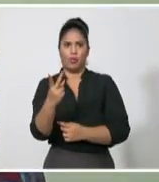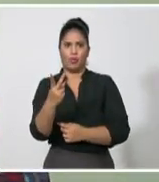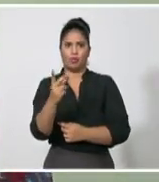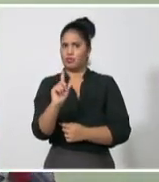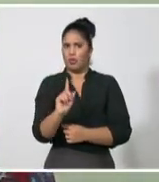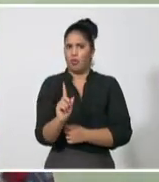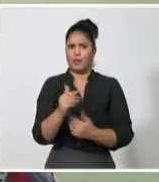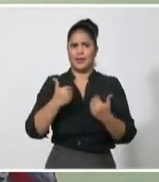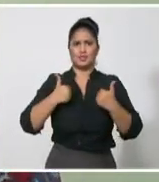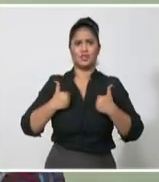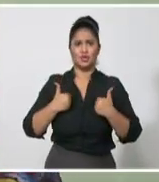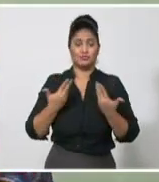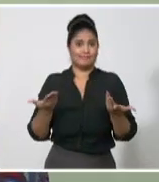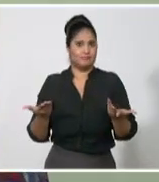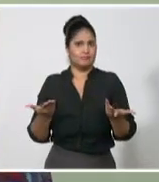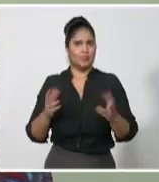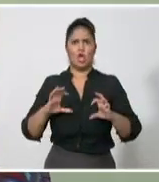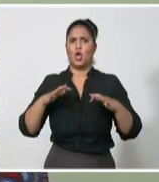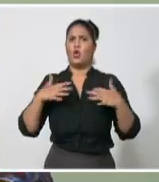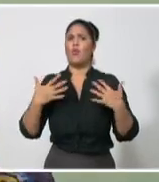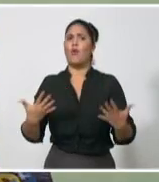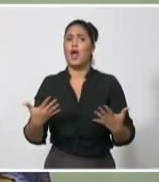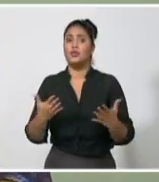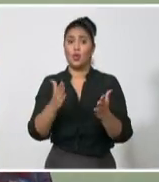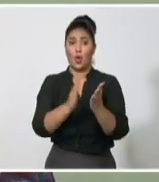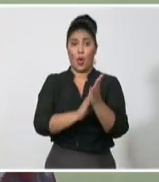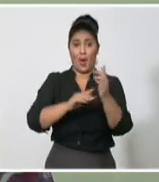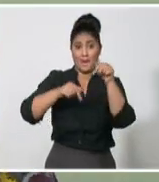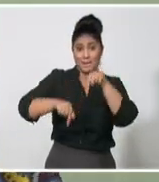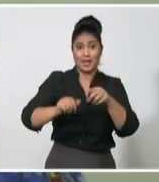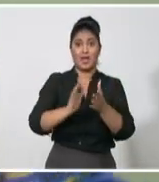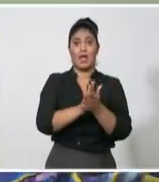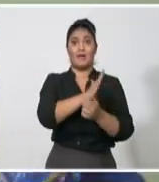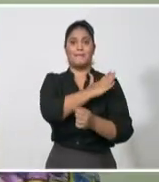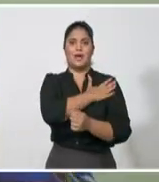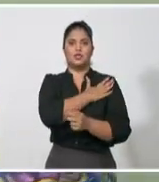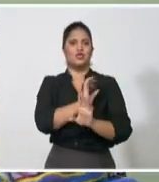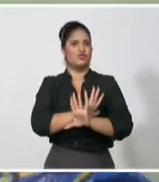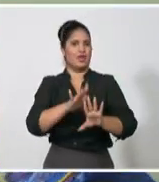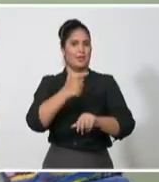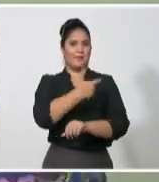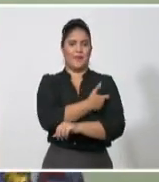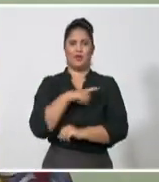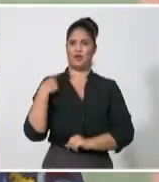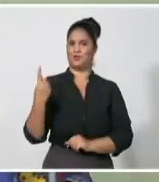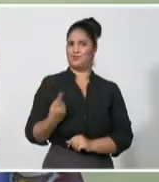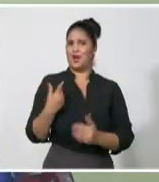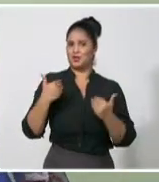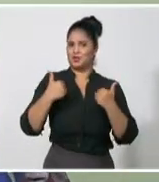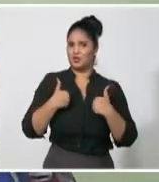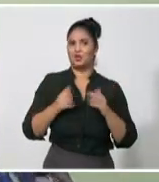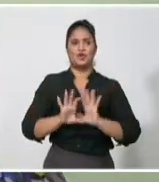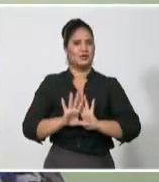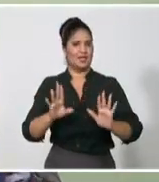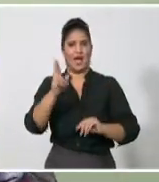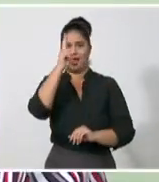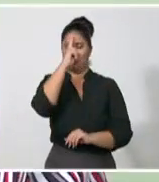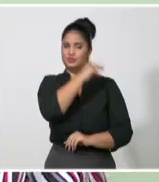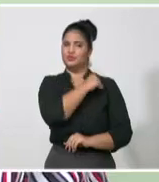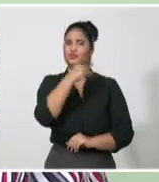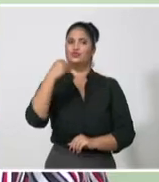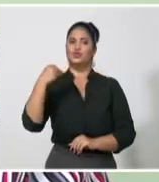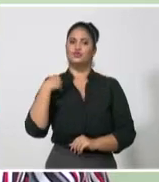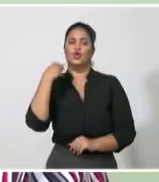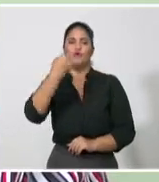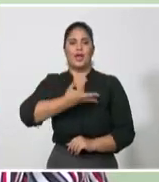tan malitos en el mes de marzo, cuándo llegará la vacuna? Y llegó el doctor con su vacuna, el cuerpo completo científico.